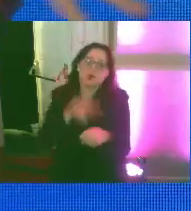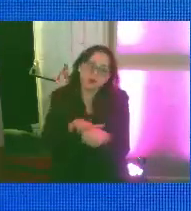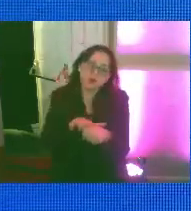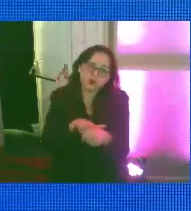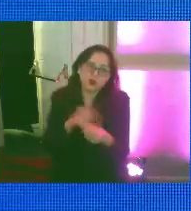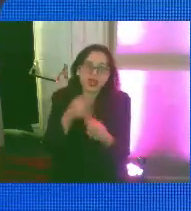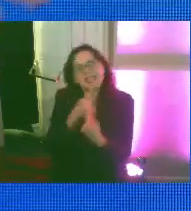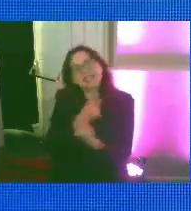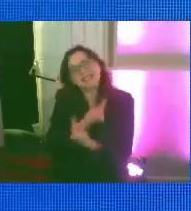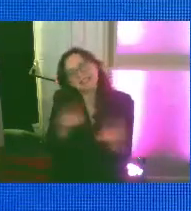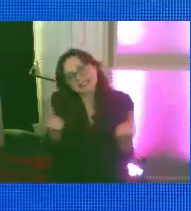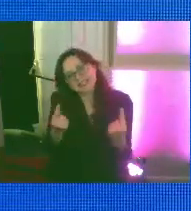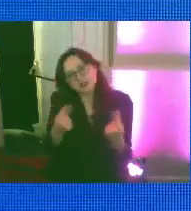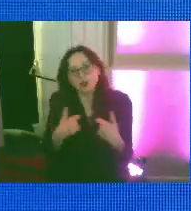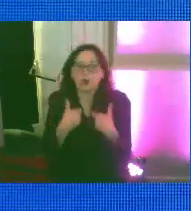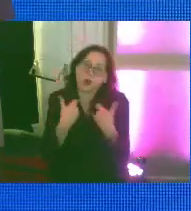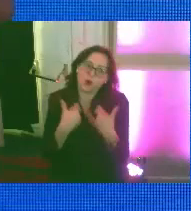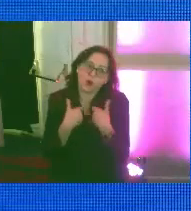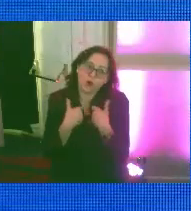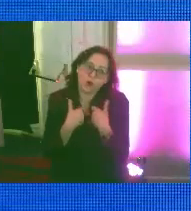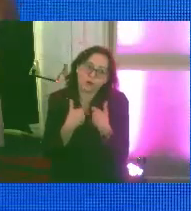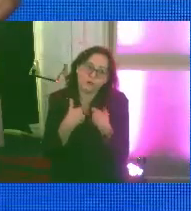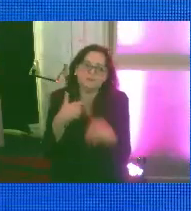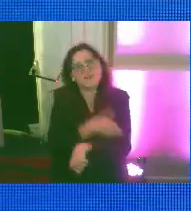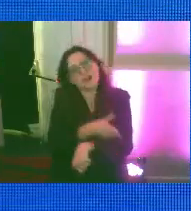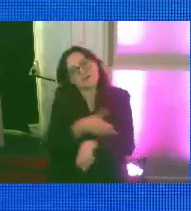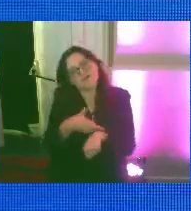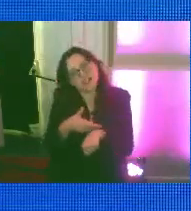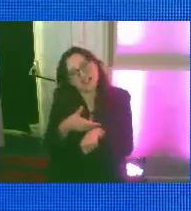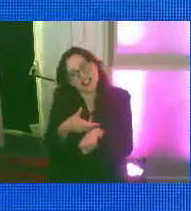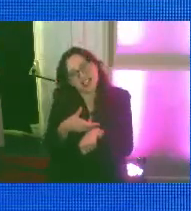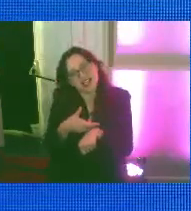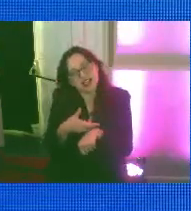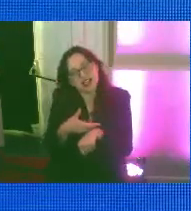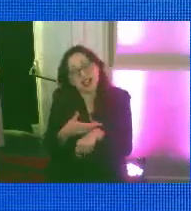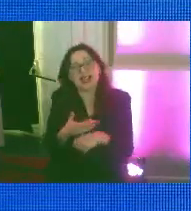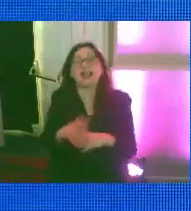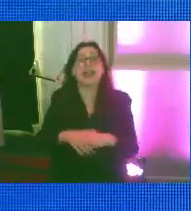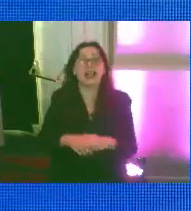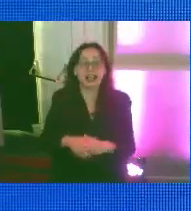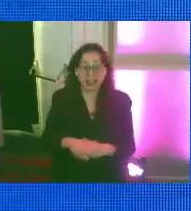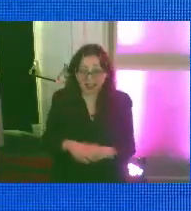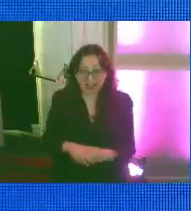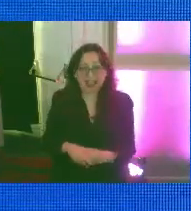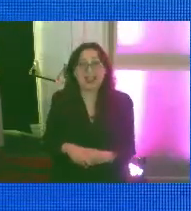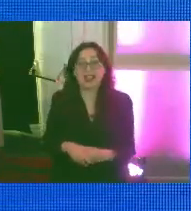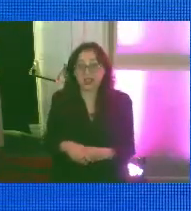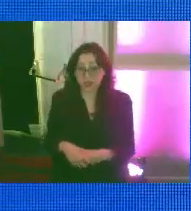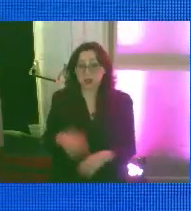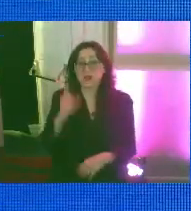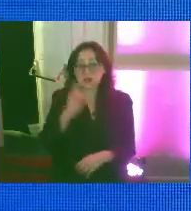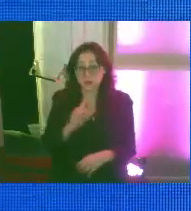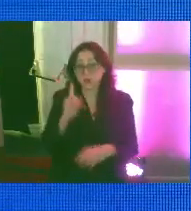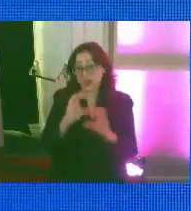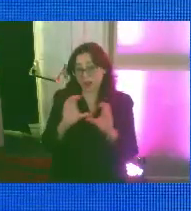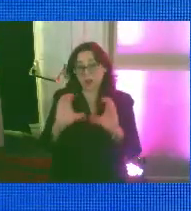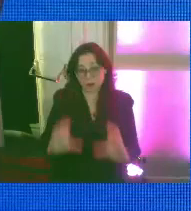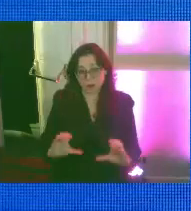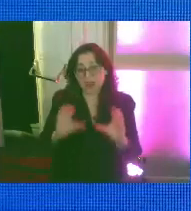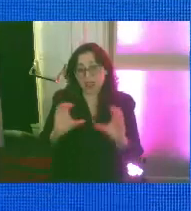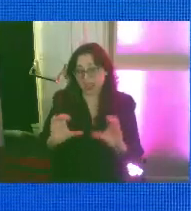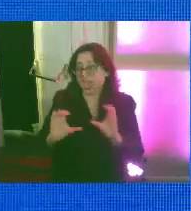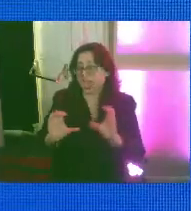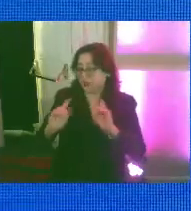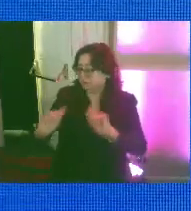adolescencia, familia y todo lo que sea cuidados, ¿no? Porque las mujeres somos buenas cuidando en el hogar, también somos buenas cuidando